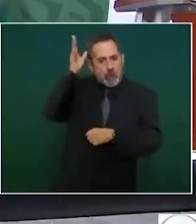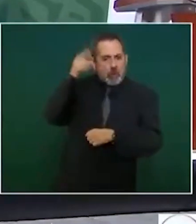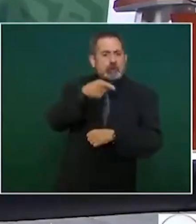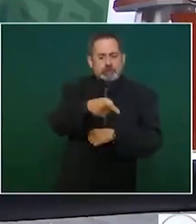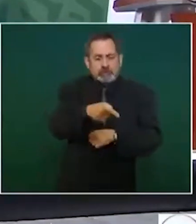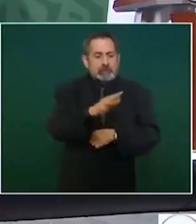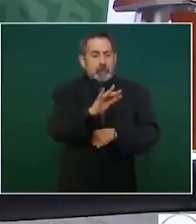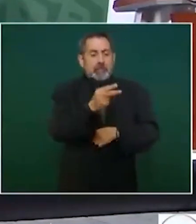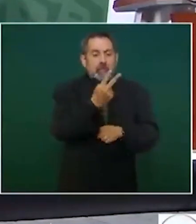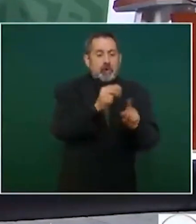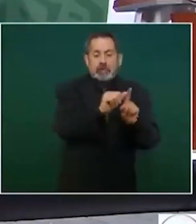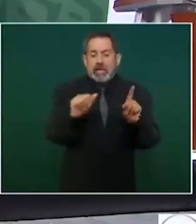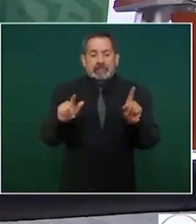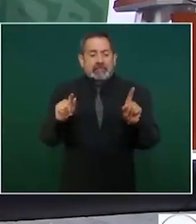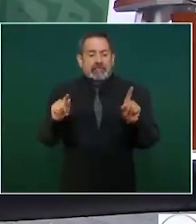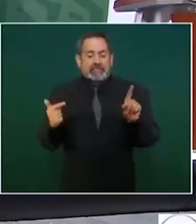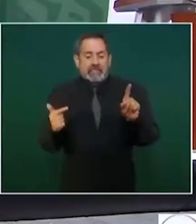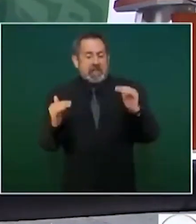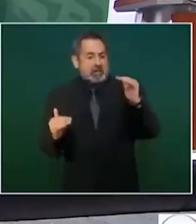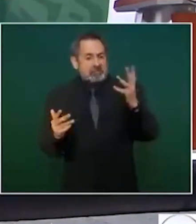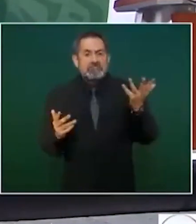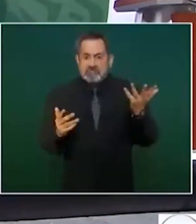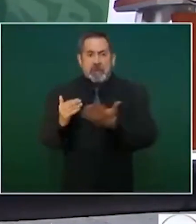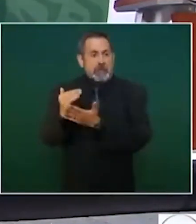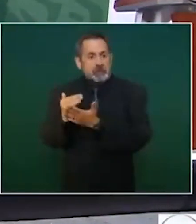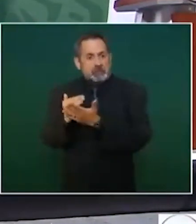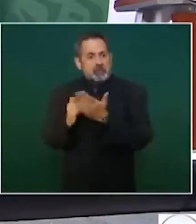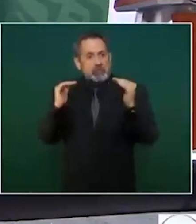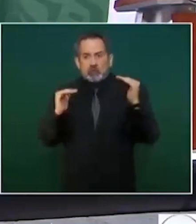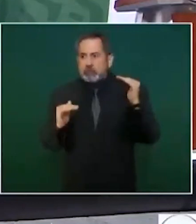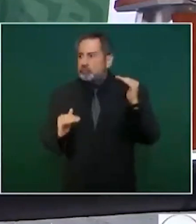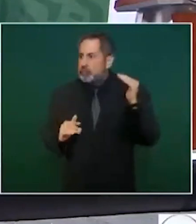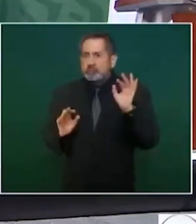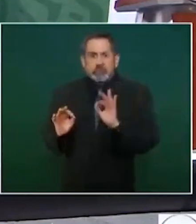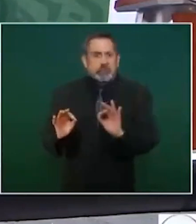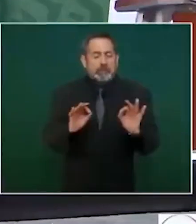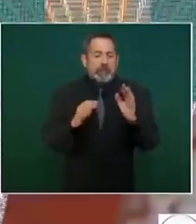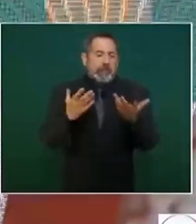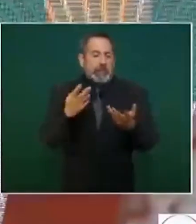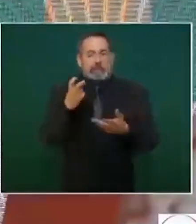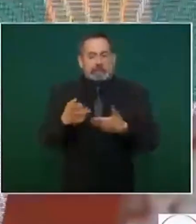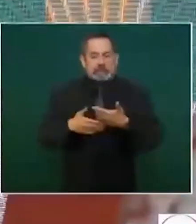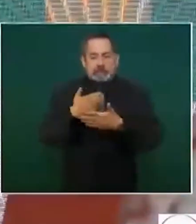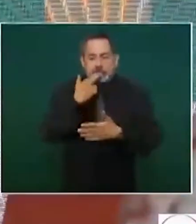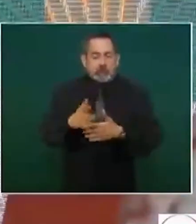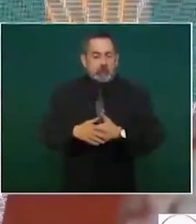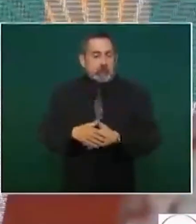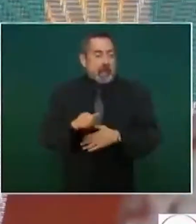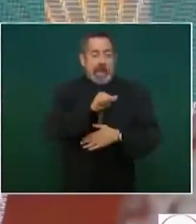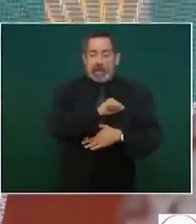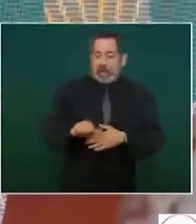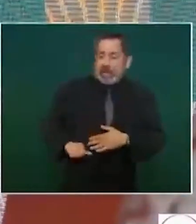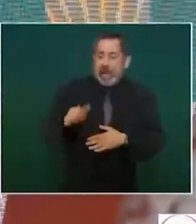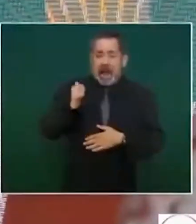lugar 52 al 77. Eso significa que hemos salido, no hay ninguna alcaldía de la